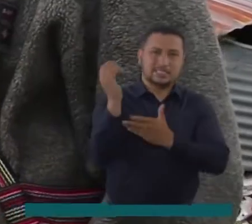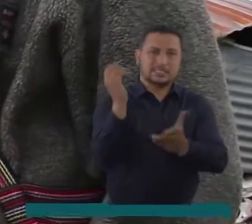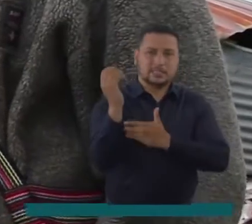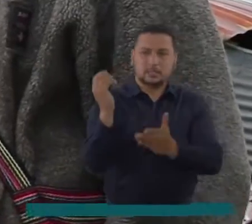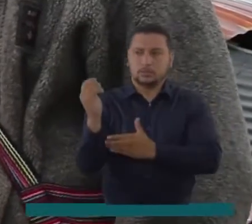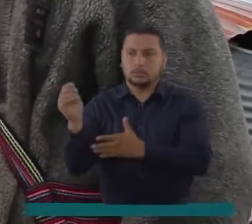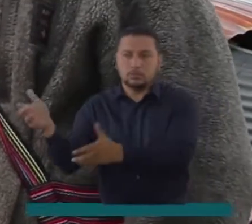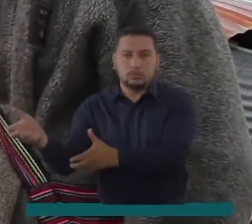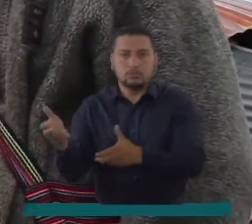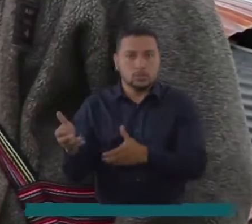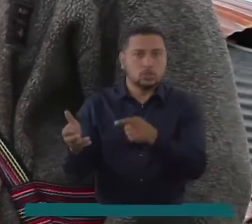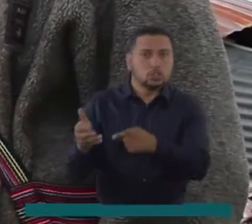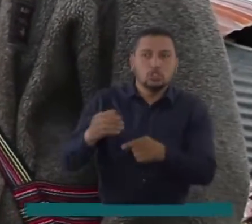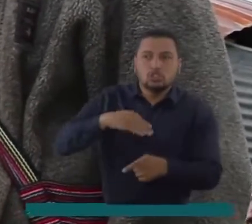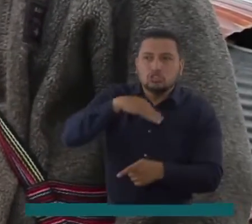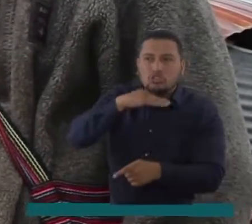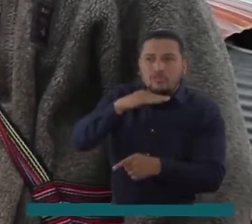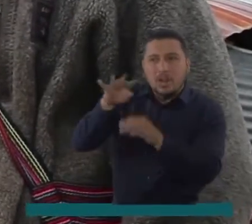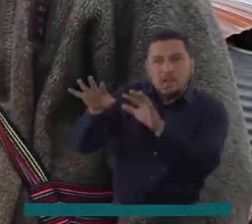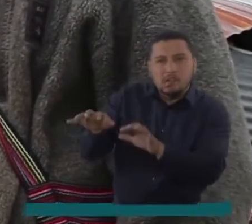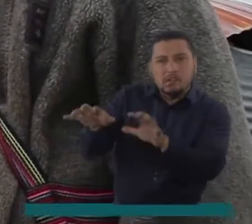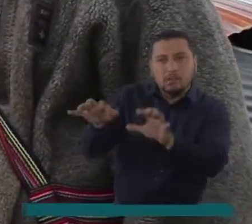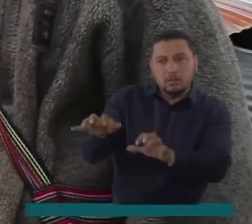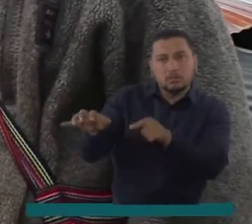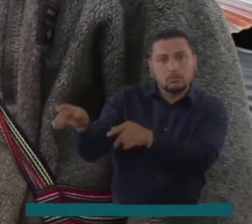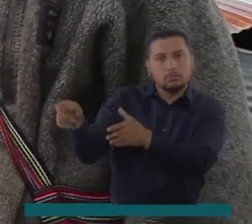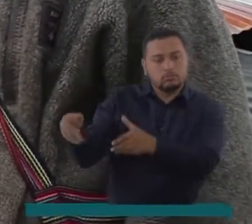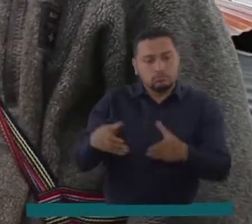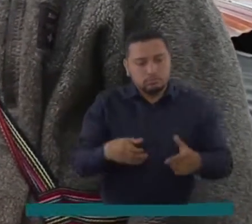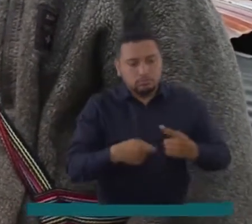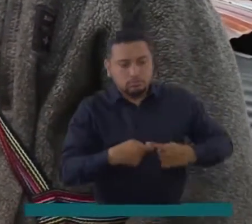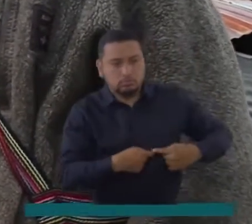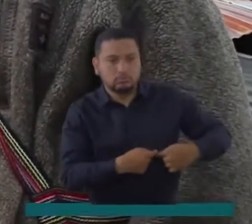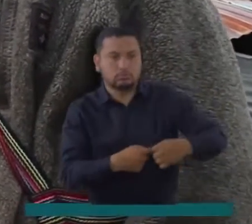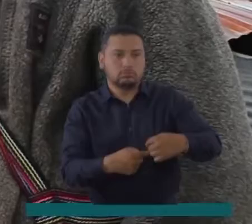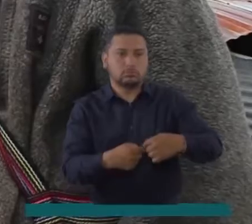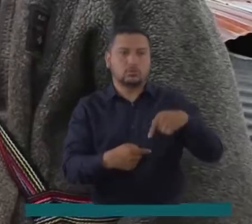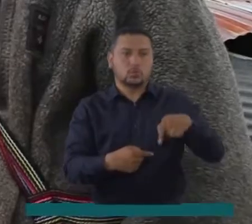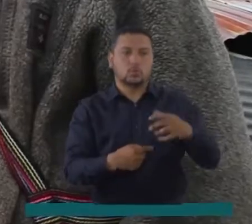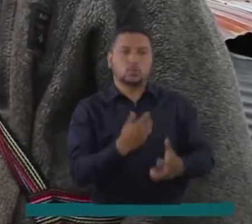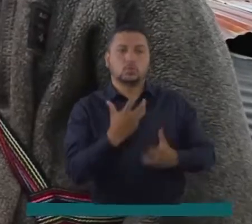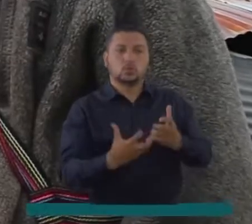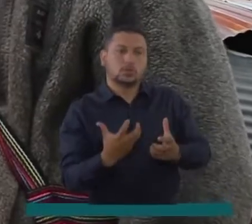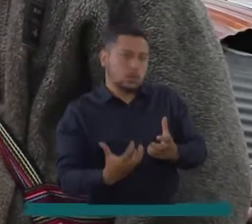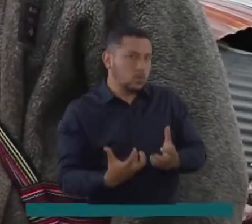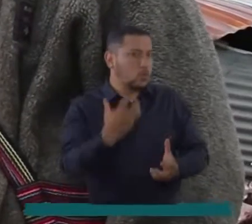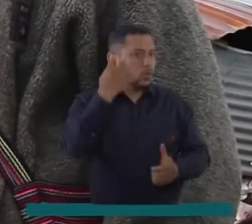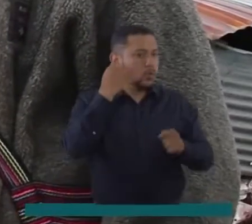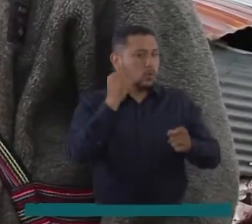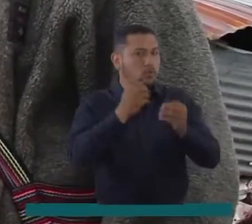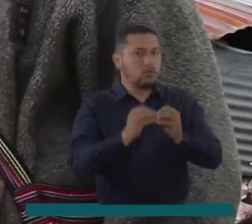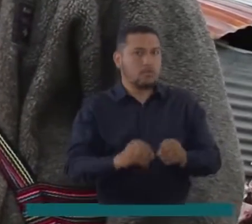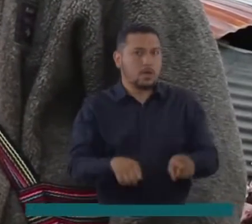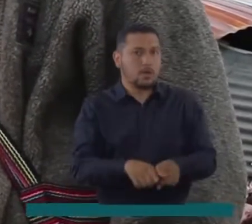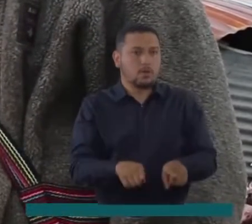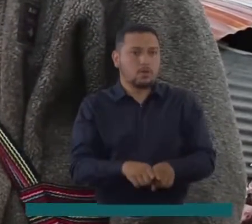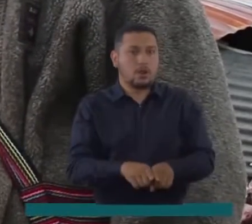más viejas que se vean que sobran, se picaba para cocinar primero en el fogón o en la estufa